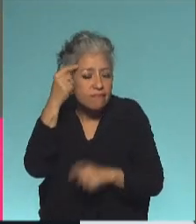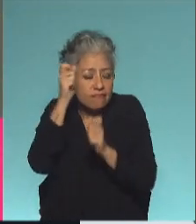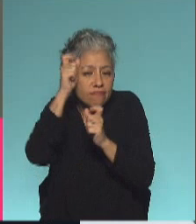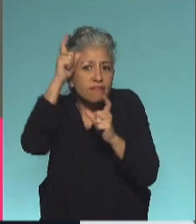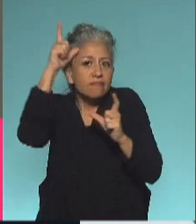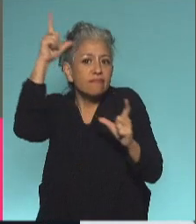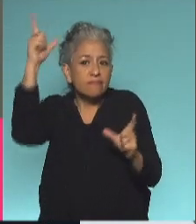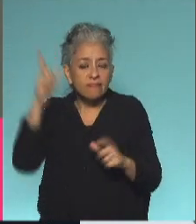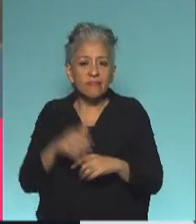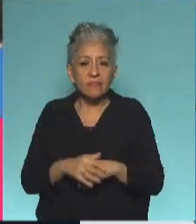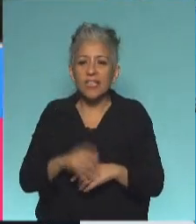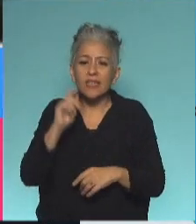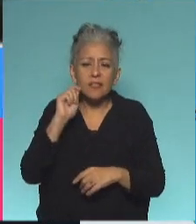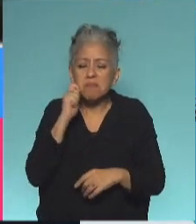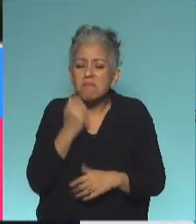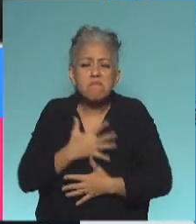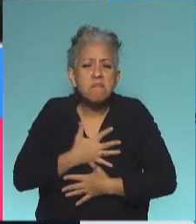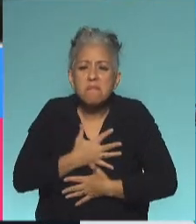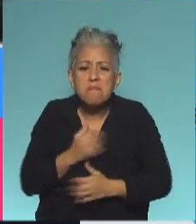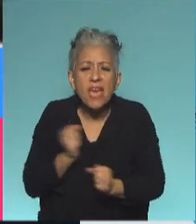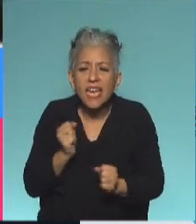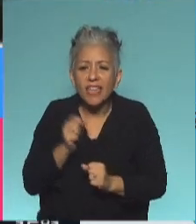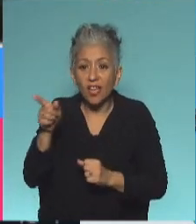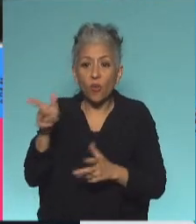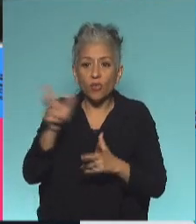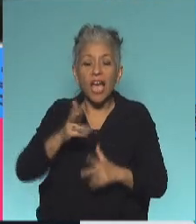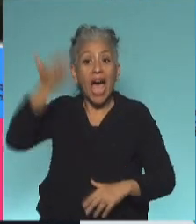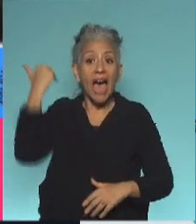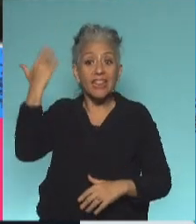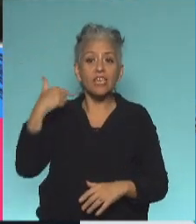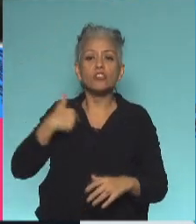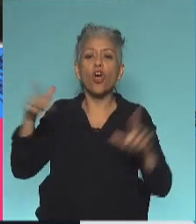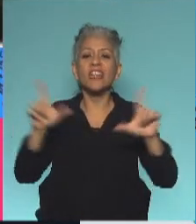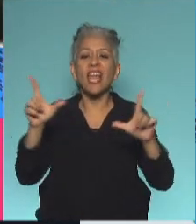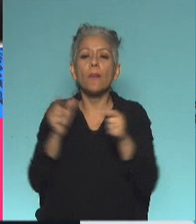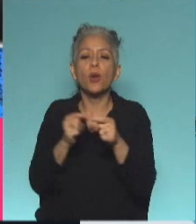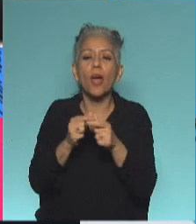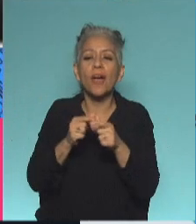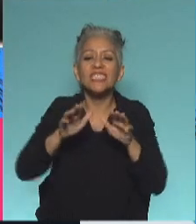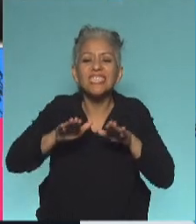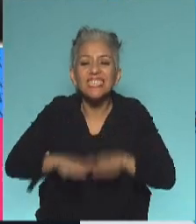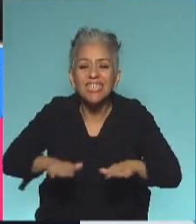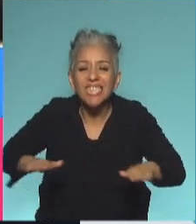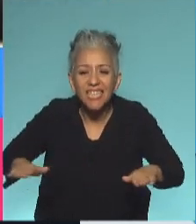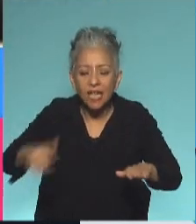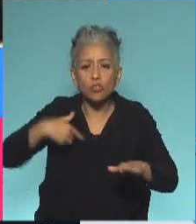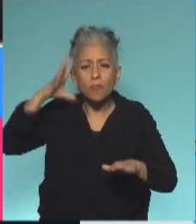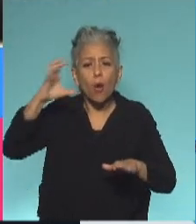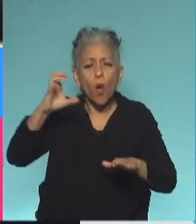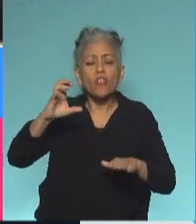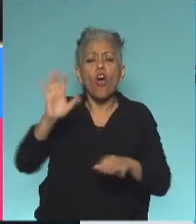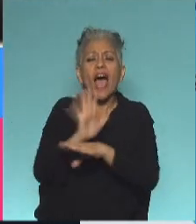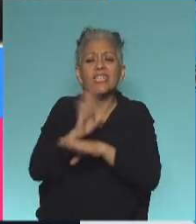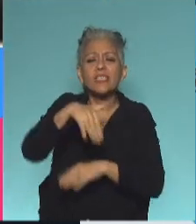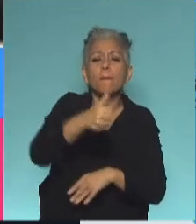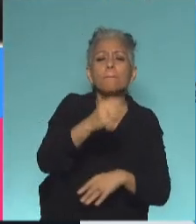Héctor, me encanta lo que estás diciendo y me trae el recuerdo cuando yo hice Chiquititas. Me acuerdo que Mabel Landó, a quien vos conocés